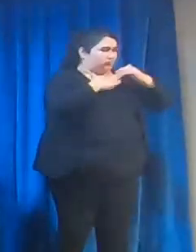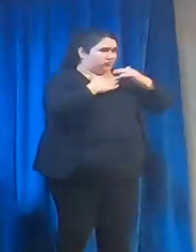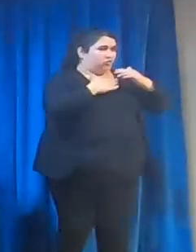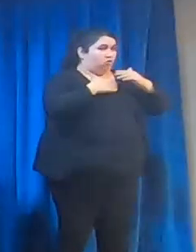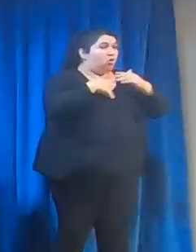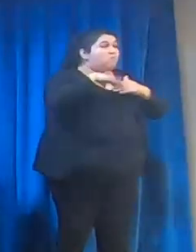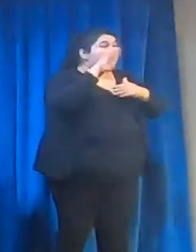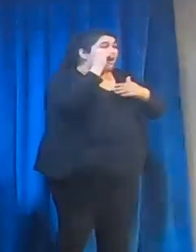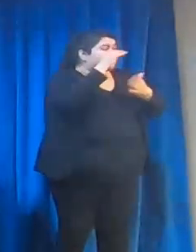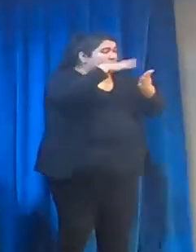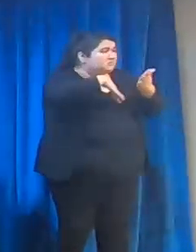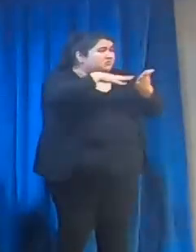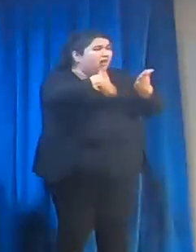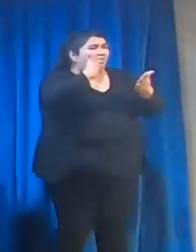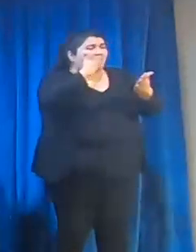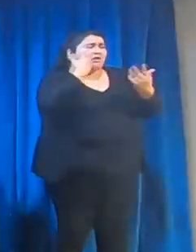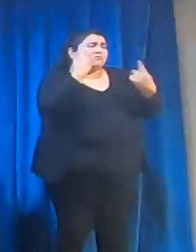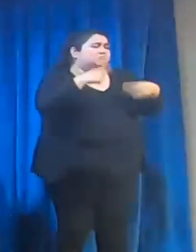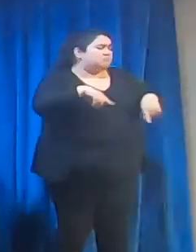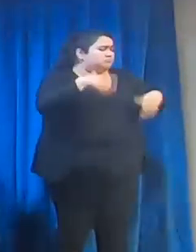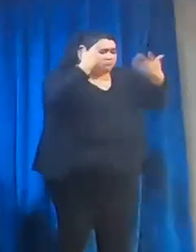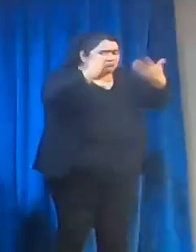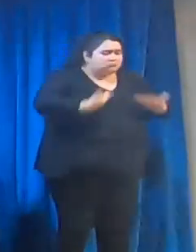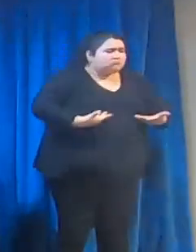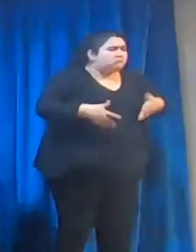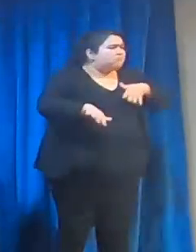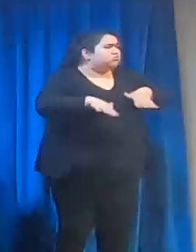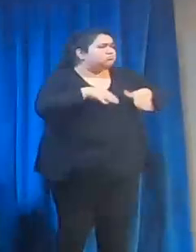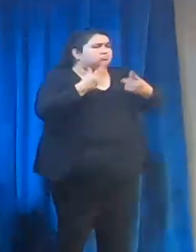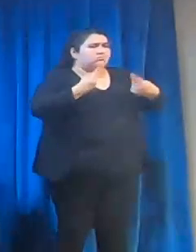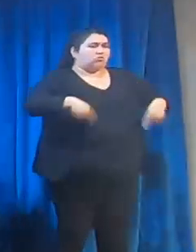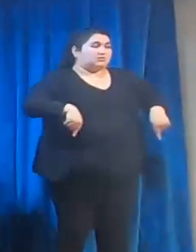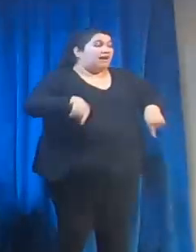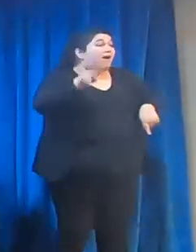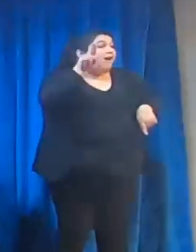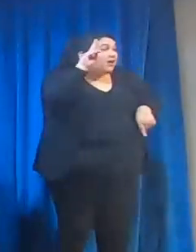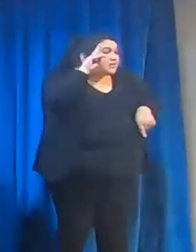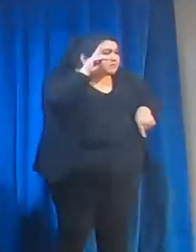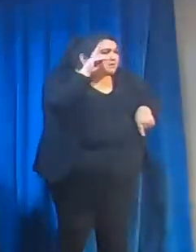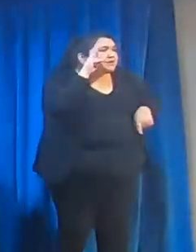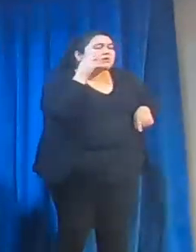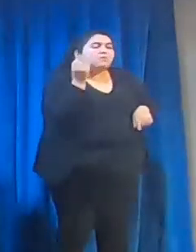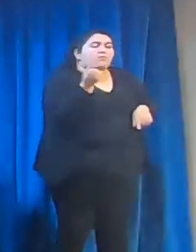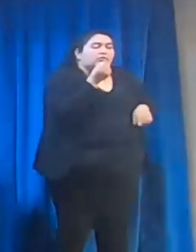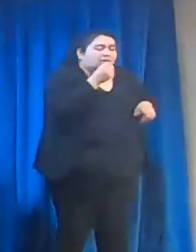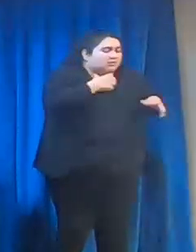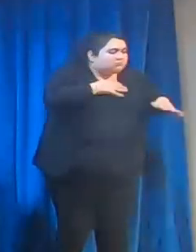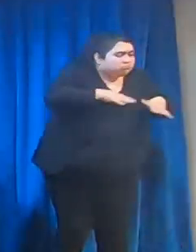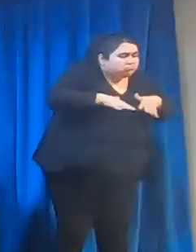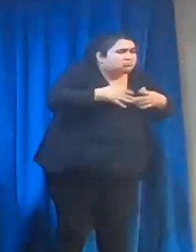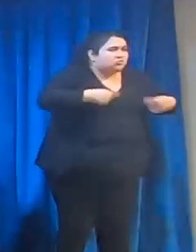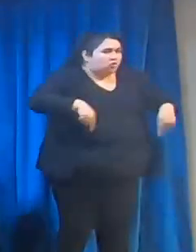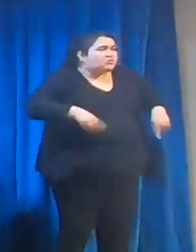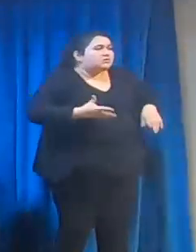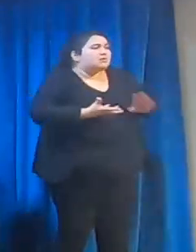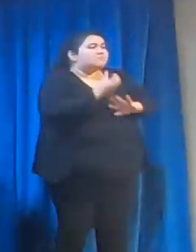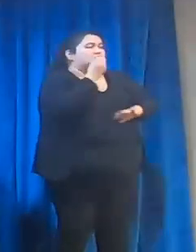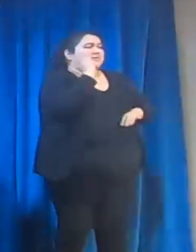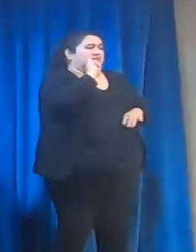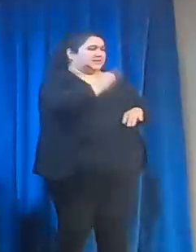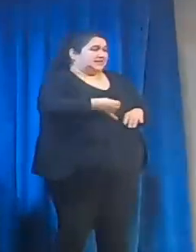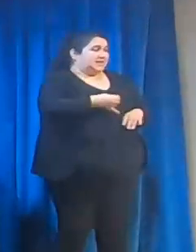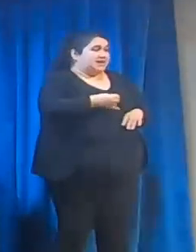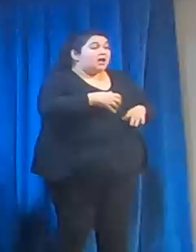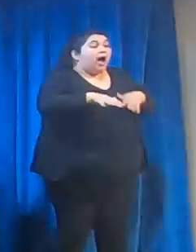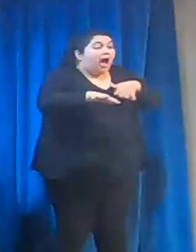que teórico, es práctico. El respeto se aprende haciéndolo, en acción. Es una palabra que